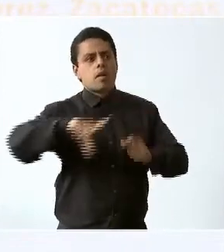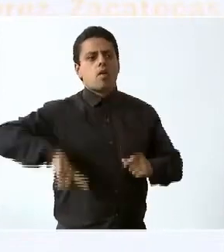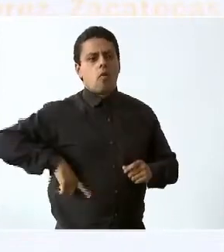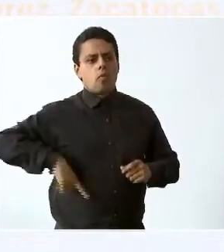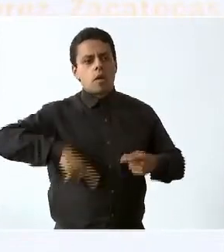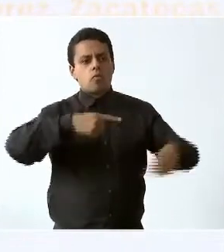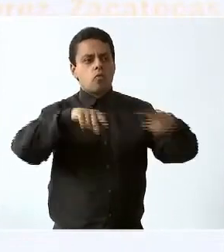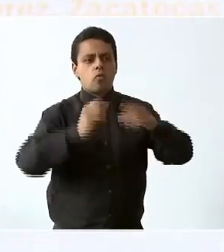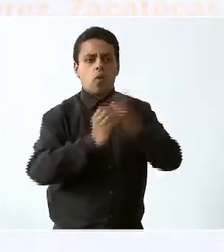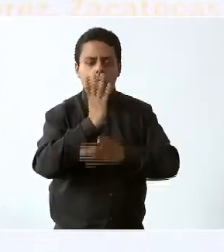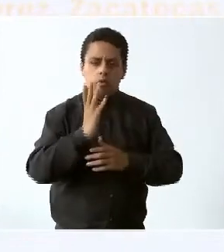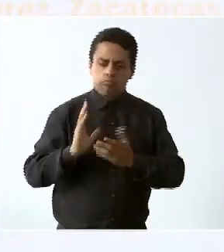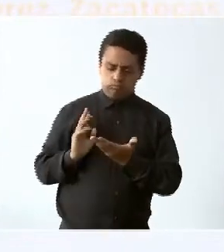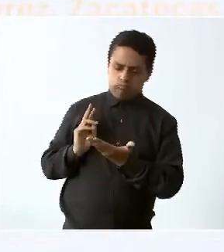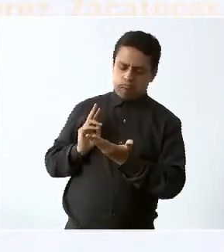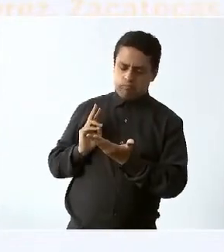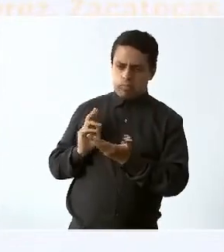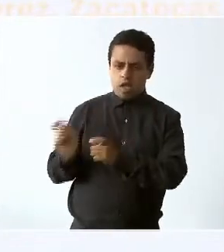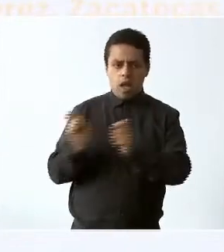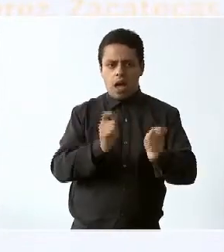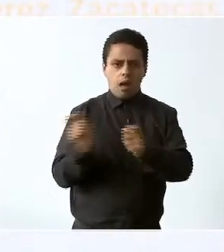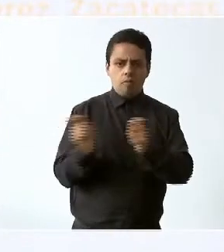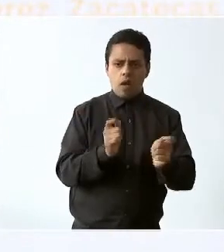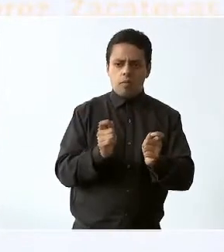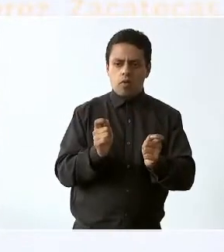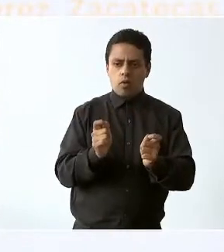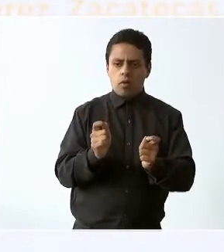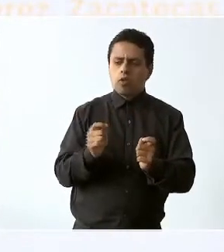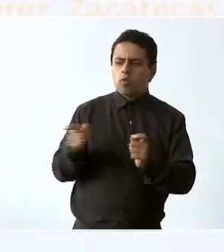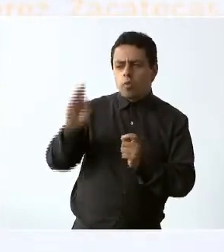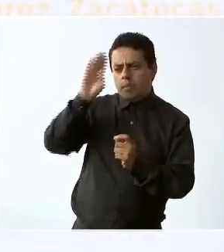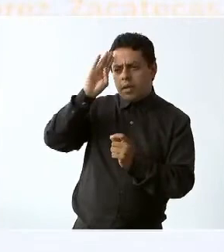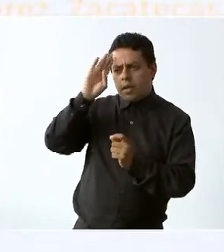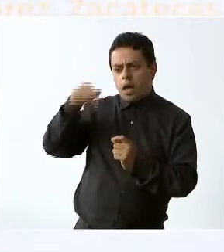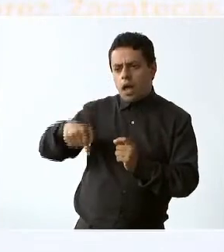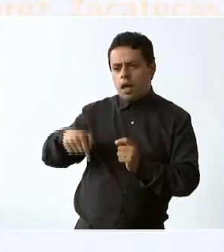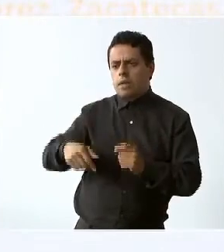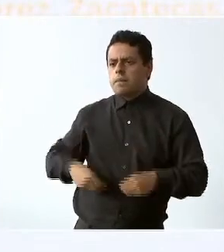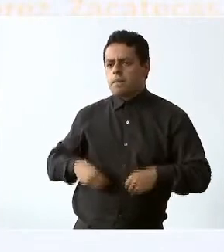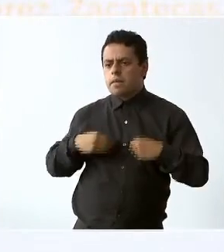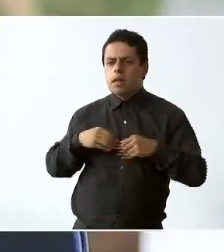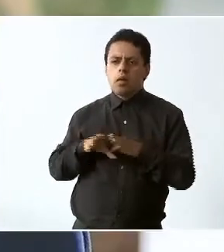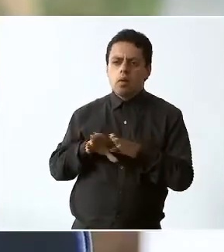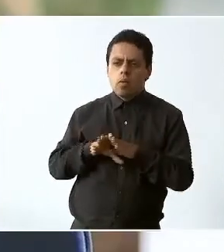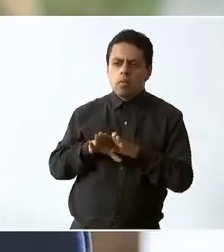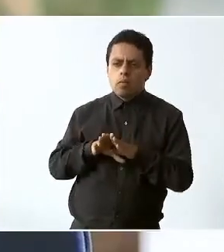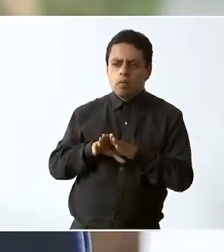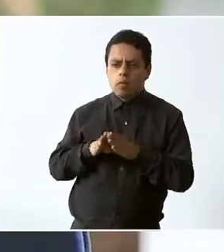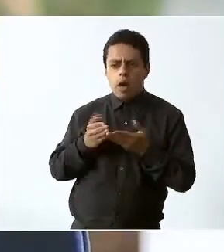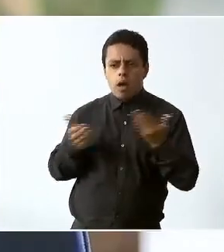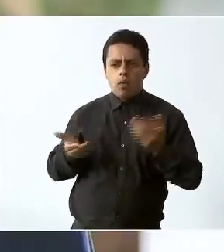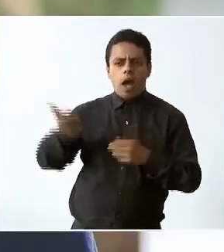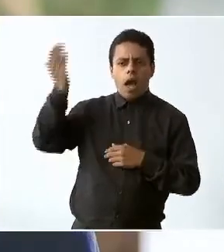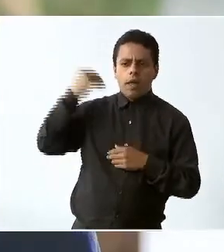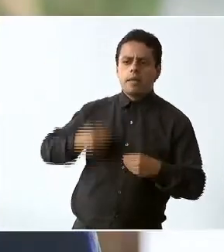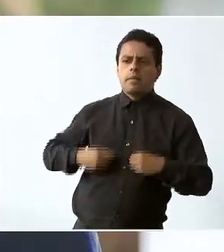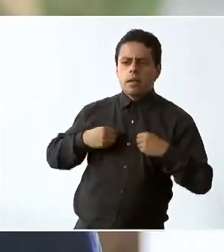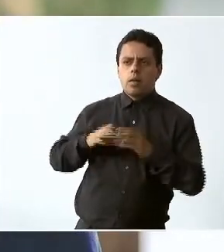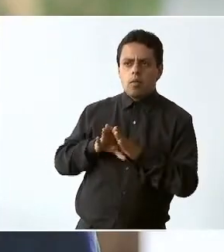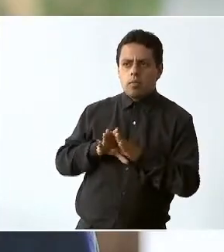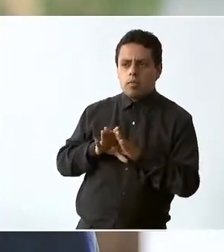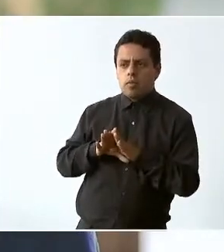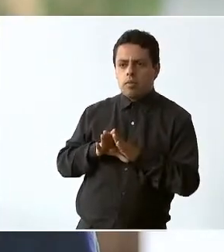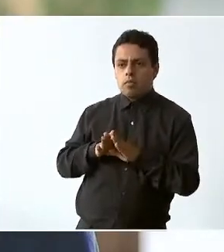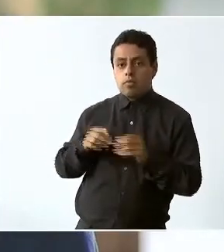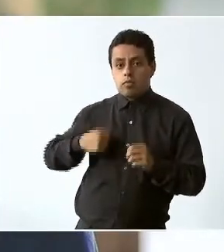Medite tranquilamente cómo vivimos hoy y cómo vivíamos antes. No estaremos viviendo